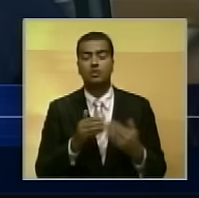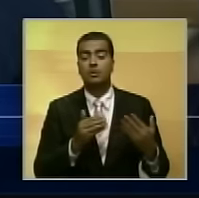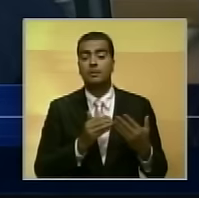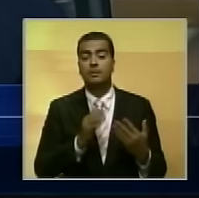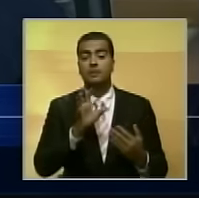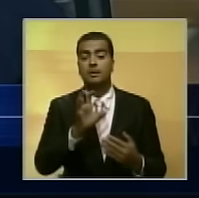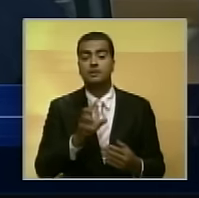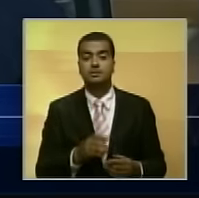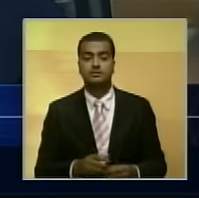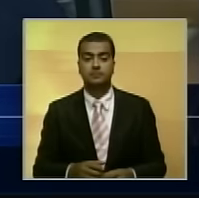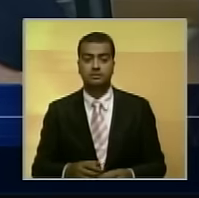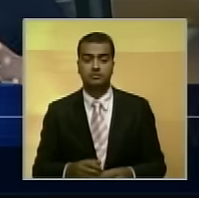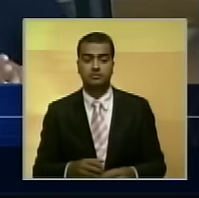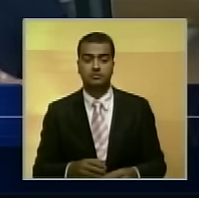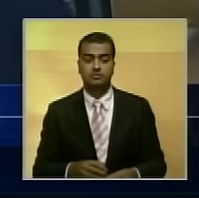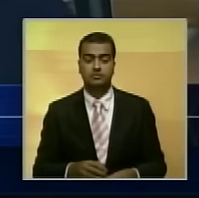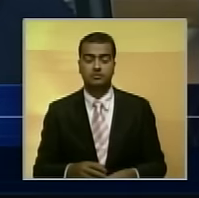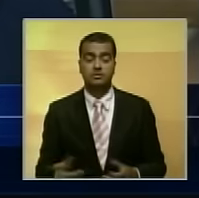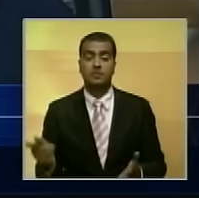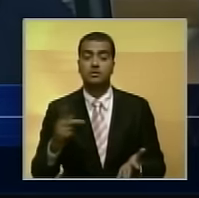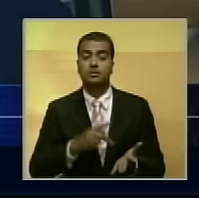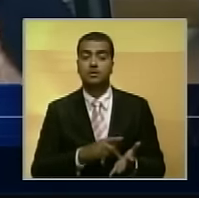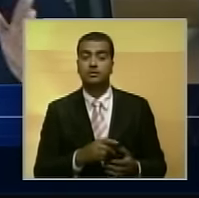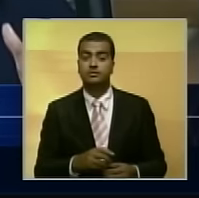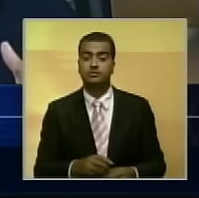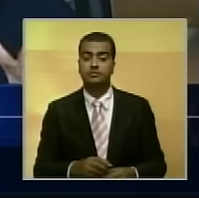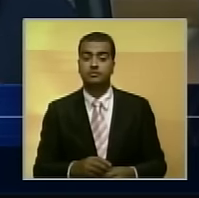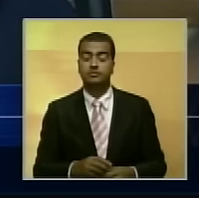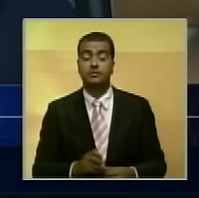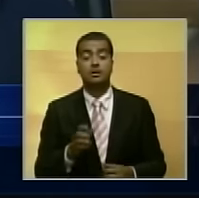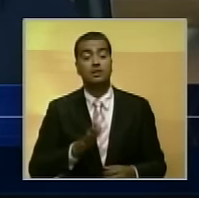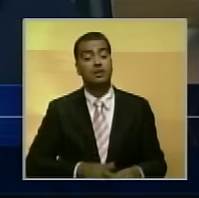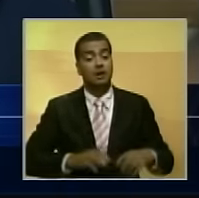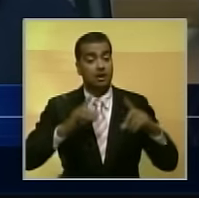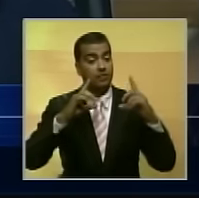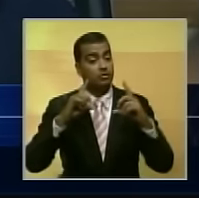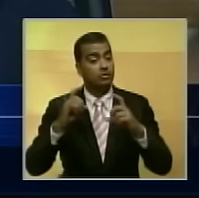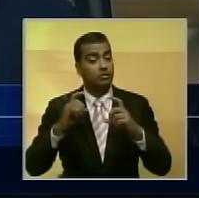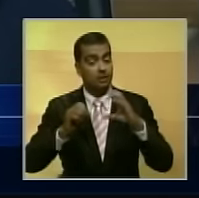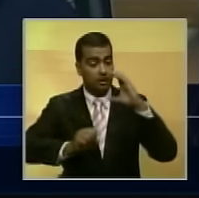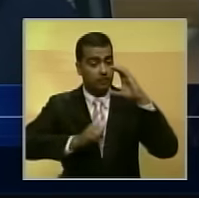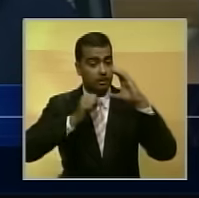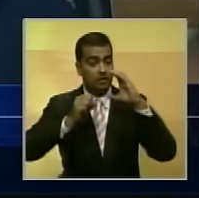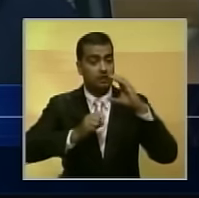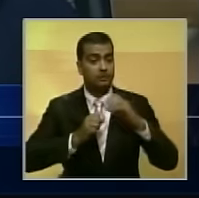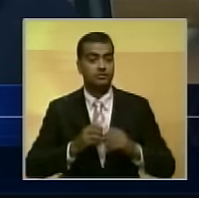del país, se apersonaron, y allí están las fotos, allí están los videos,